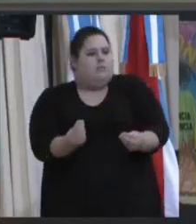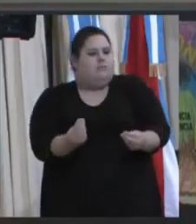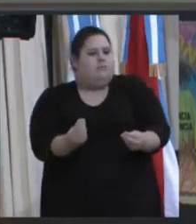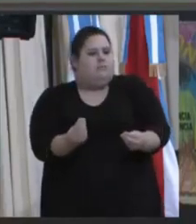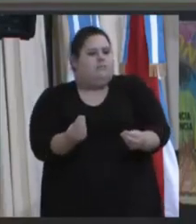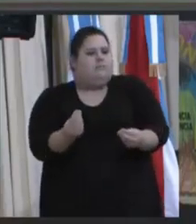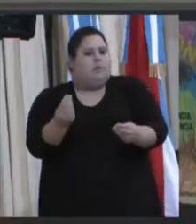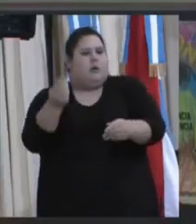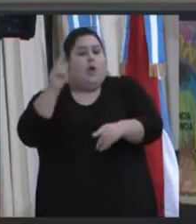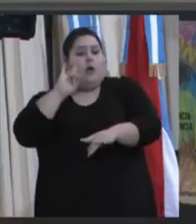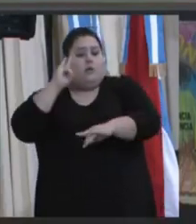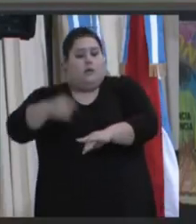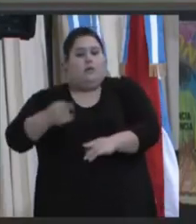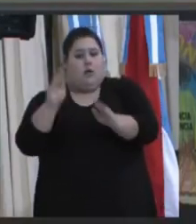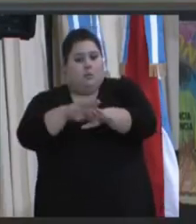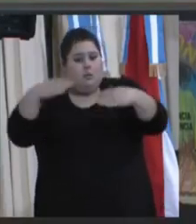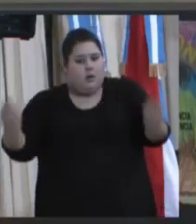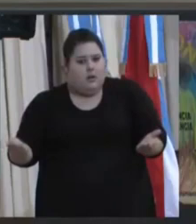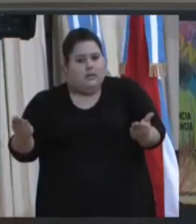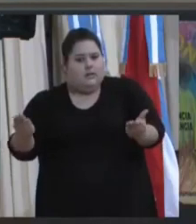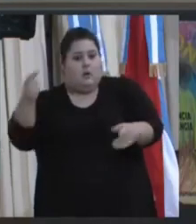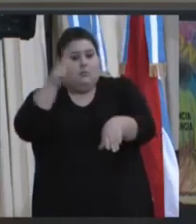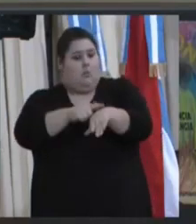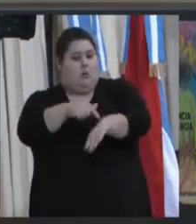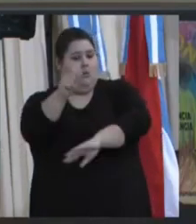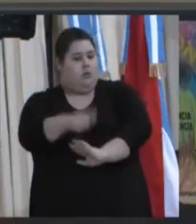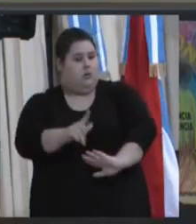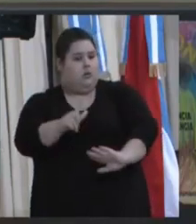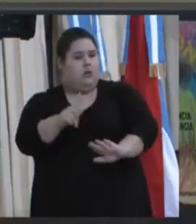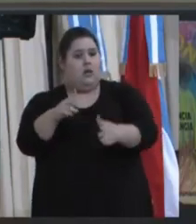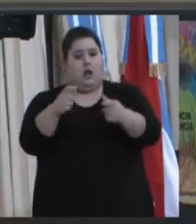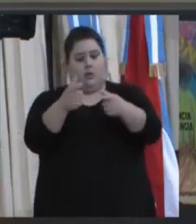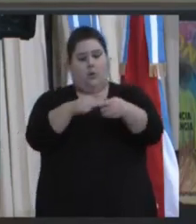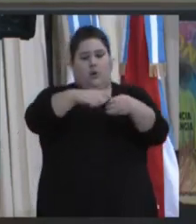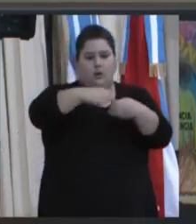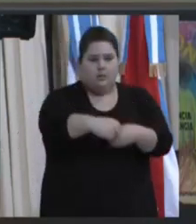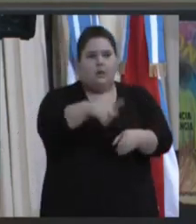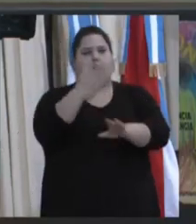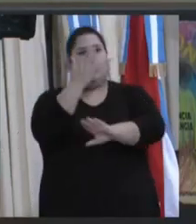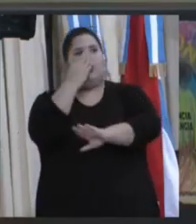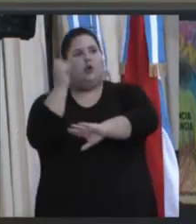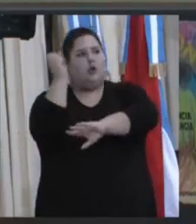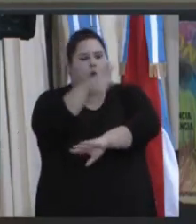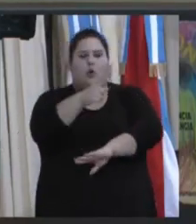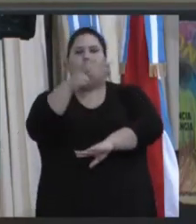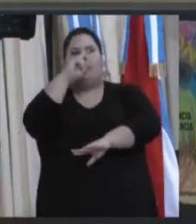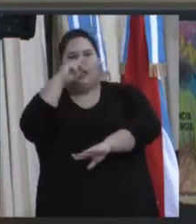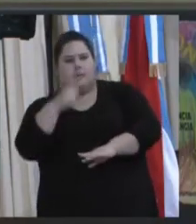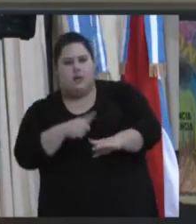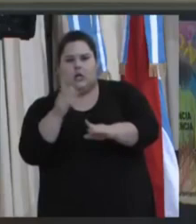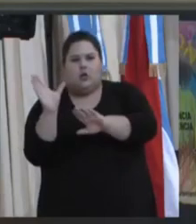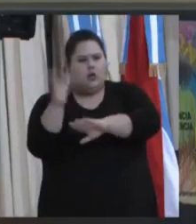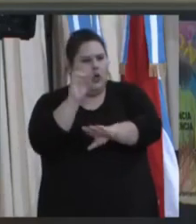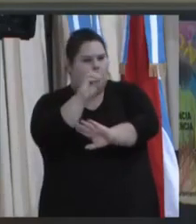Revistas que empiezan a aparecer en ese momento, revistas gremiales, esta es la de Córdoba, la de La Plata, todas se llaman Gaceta,